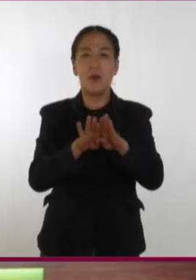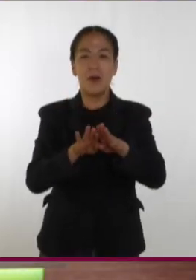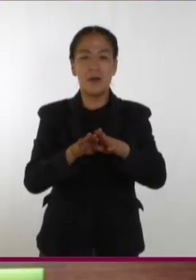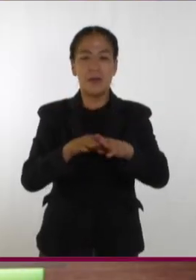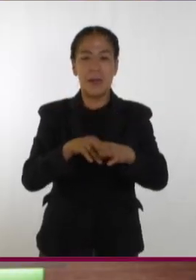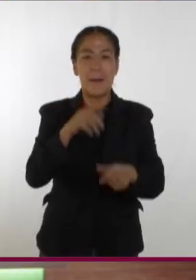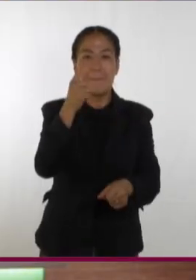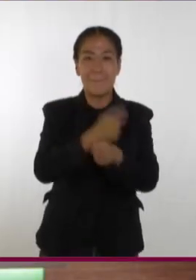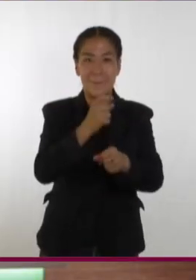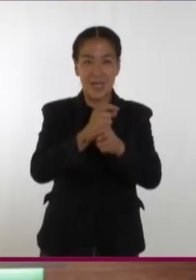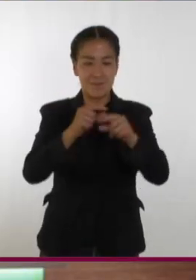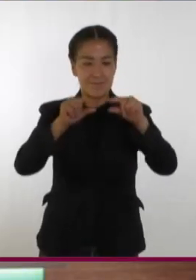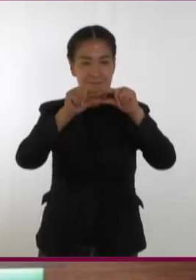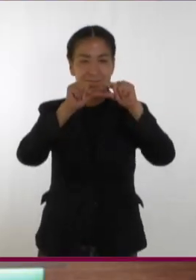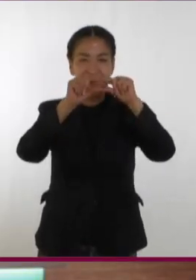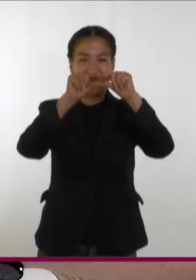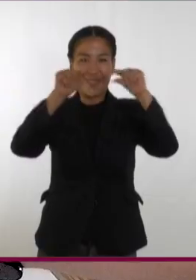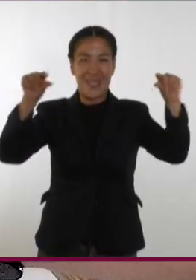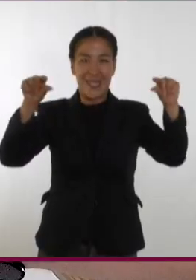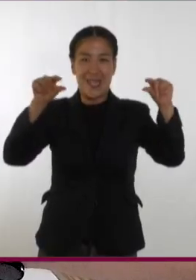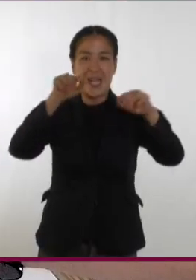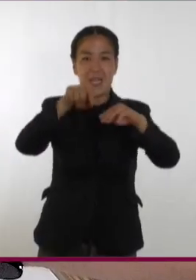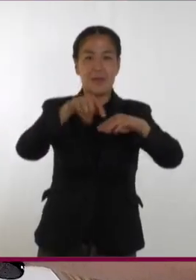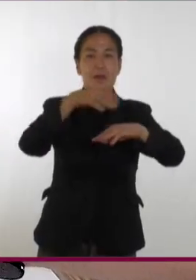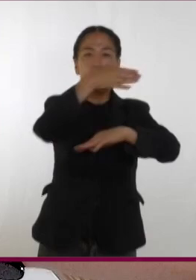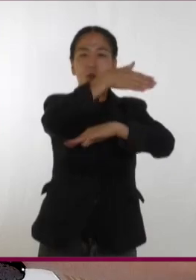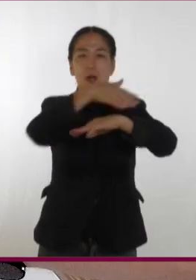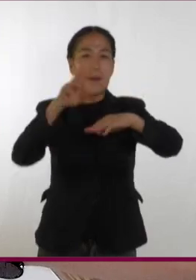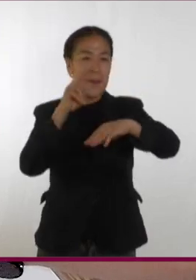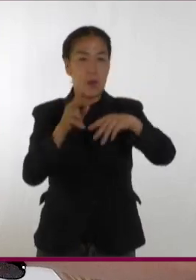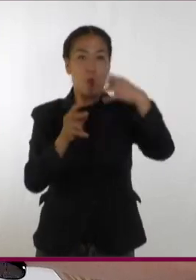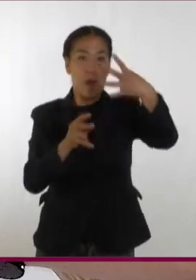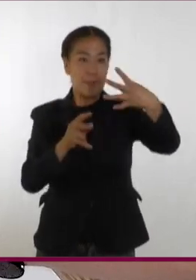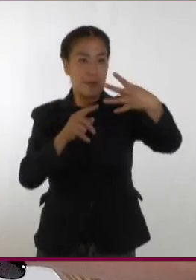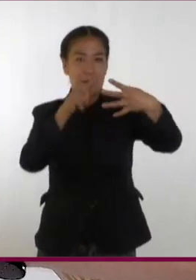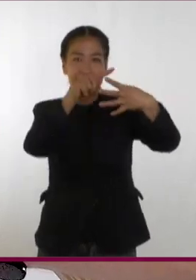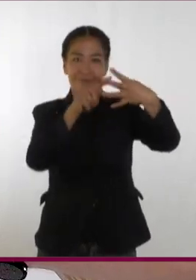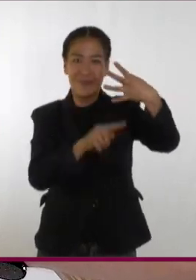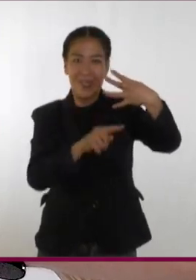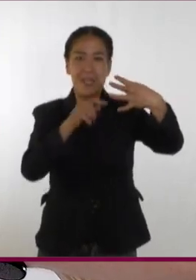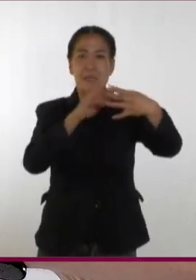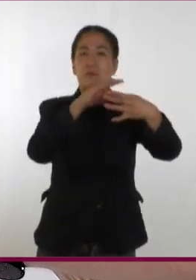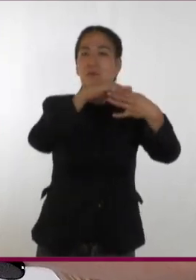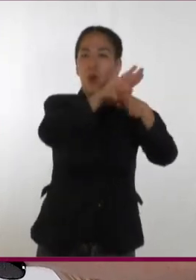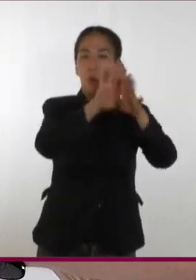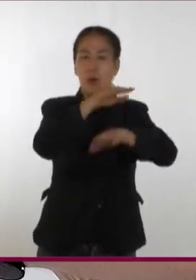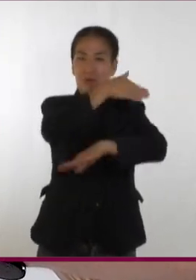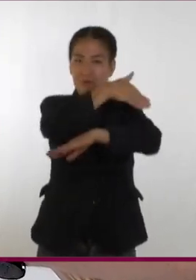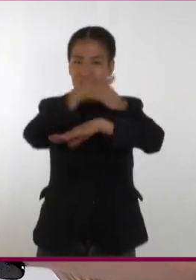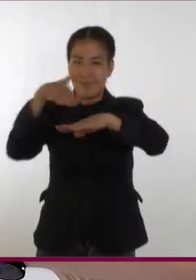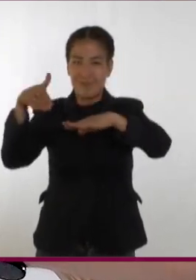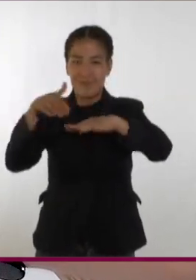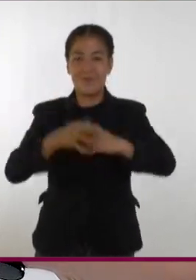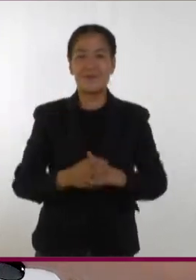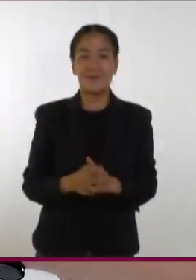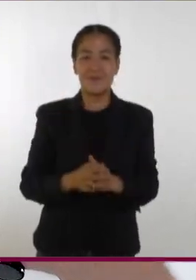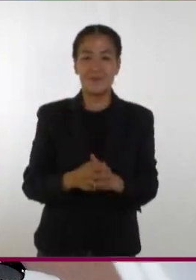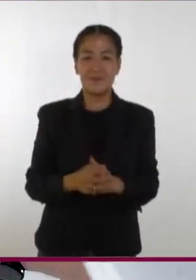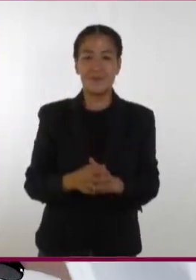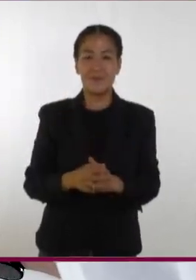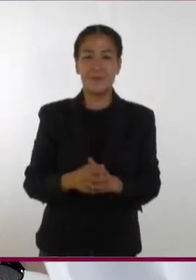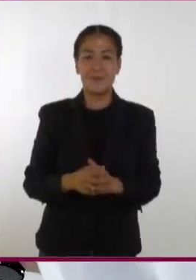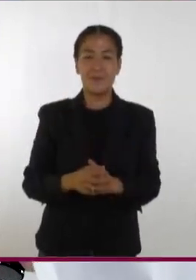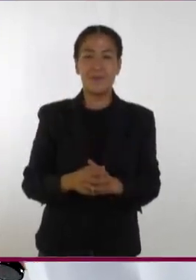Después vamos a realizar un corte en la primera fila de la barra donde se aprecian 4 cuadritos completos. ¿Sí?